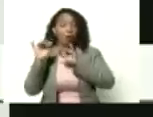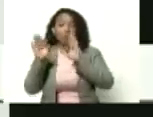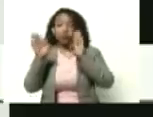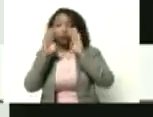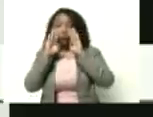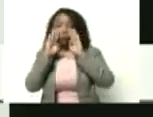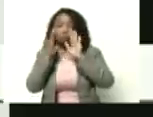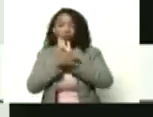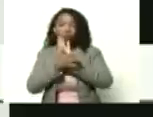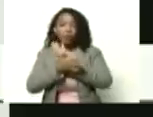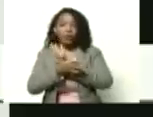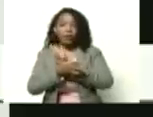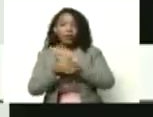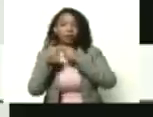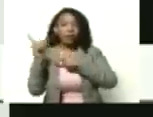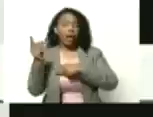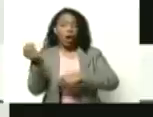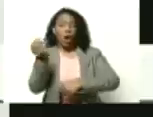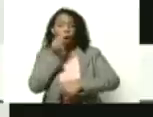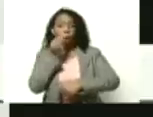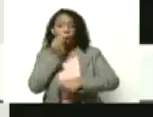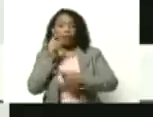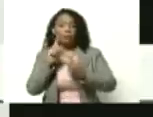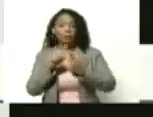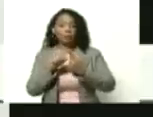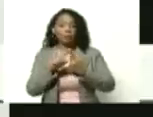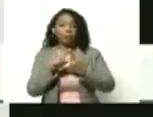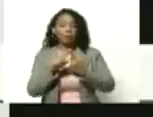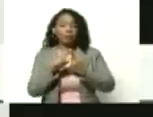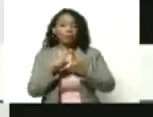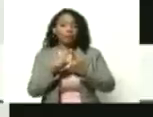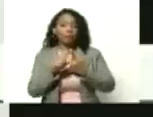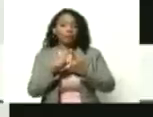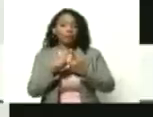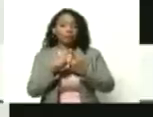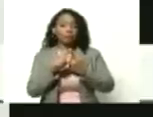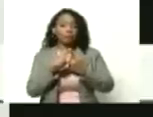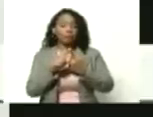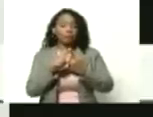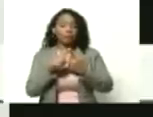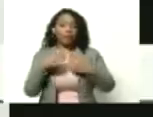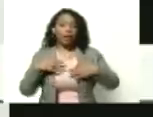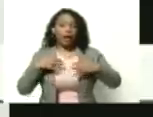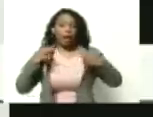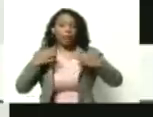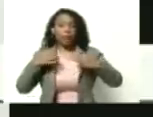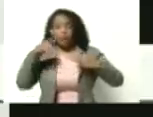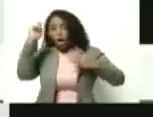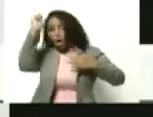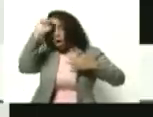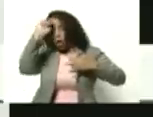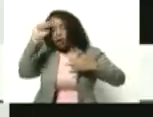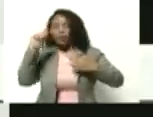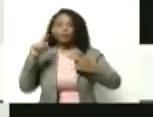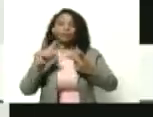de alimentos este franelas gorras